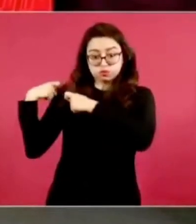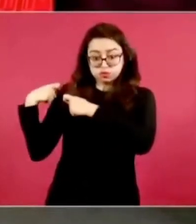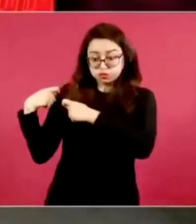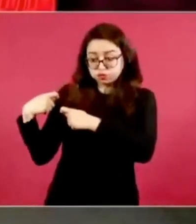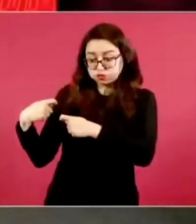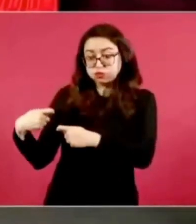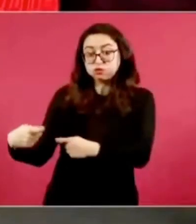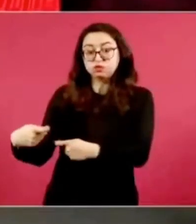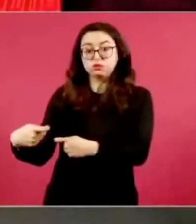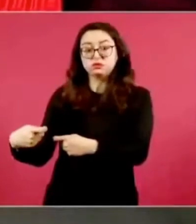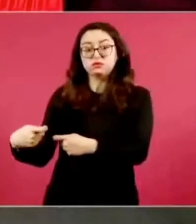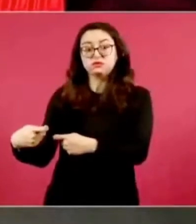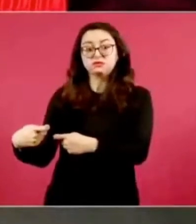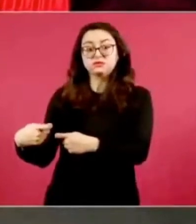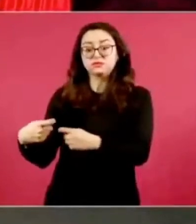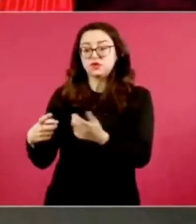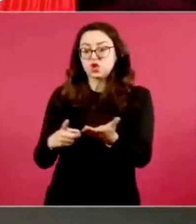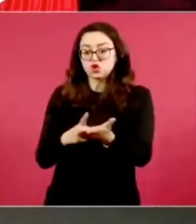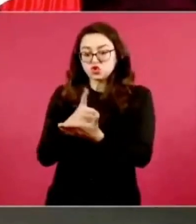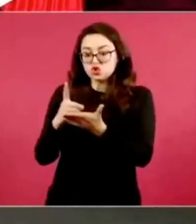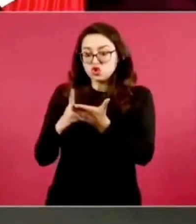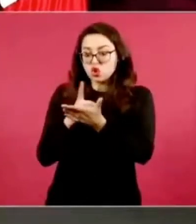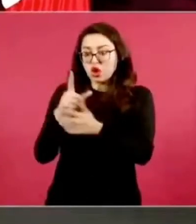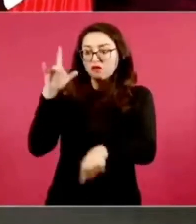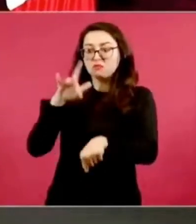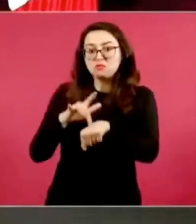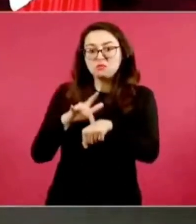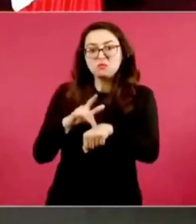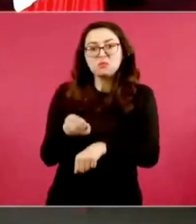que haya menos consumo de droga.